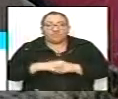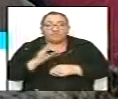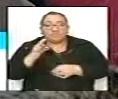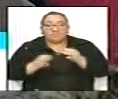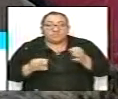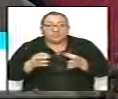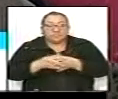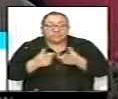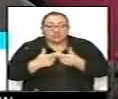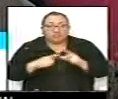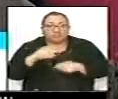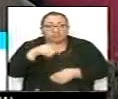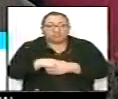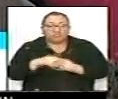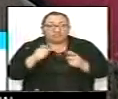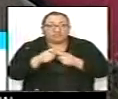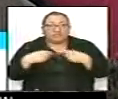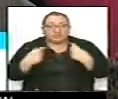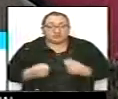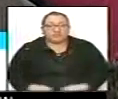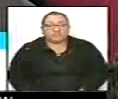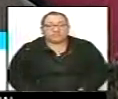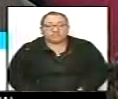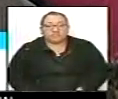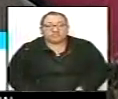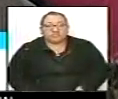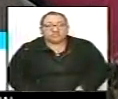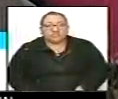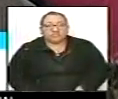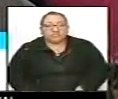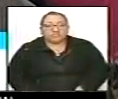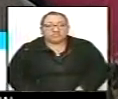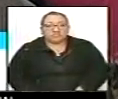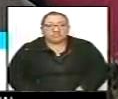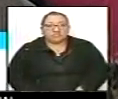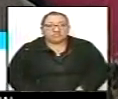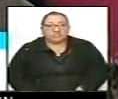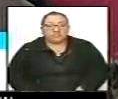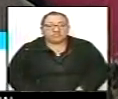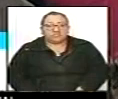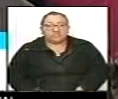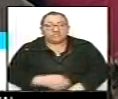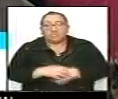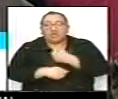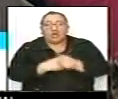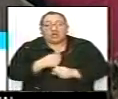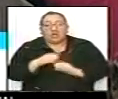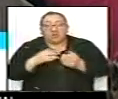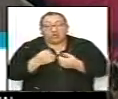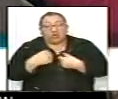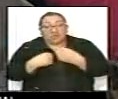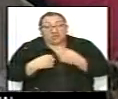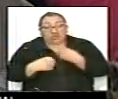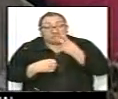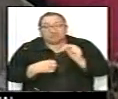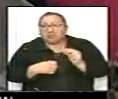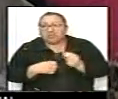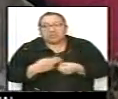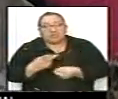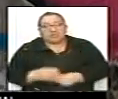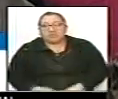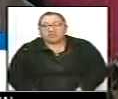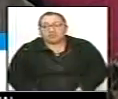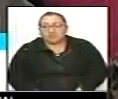sojuzgamiento de la libertad del voto de los parlamentarios. Con todos los años que yo tengo en el Parlamento, la verdad es que muy pocas veces, y yo